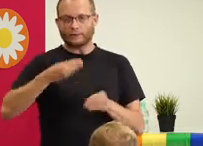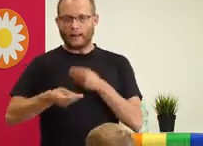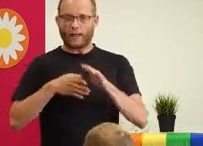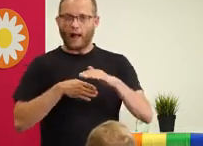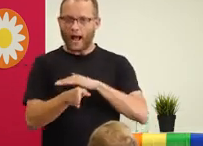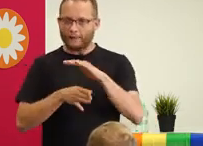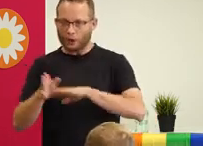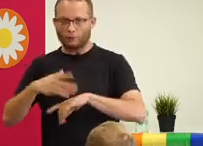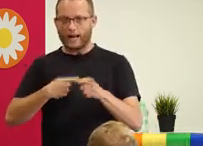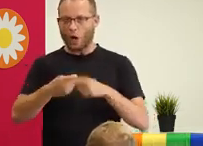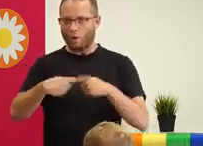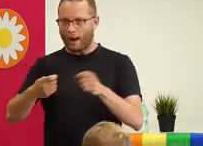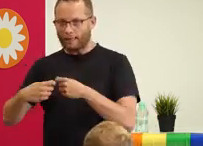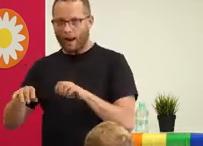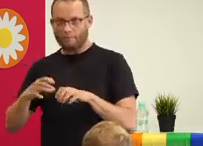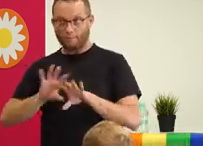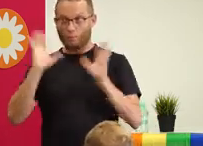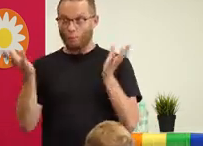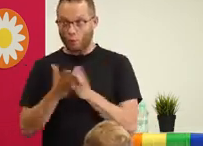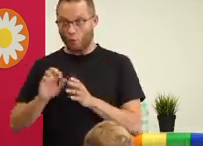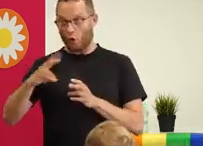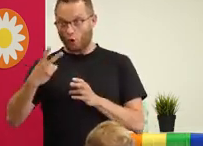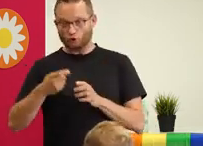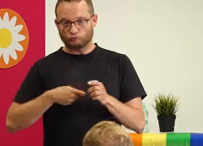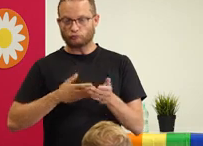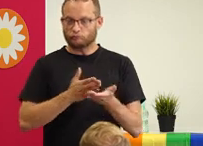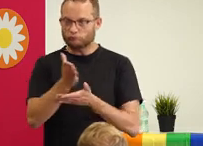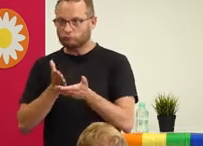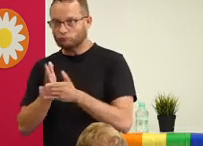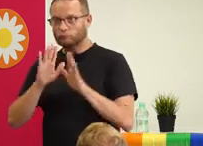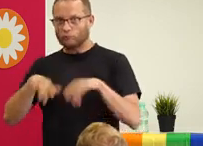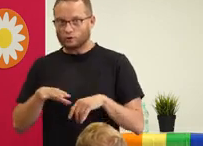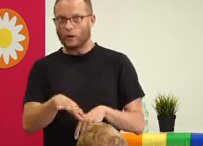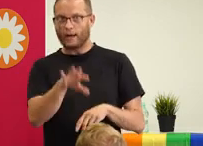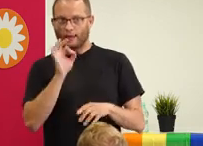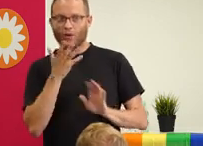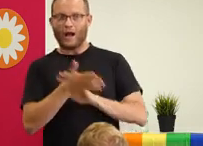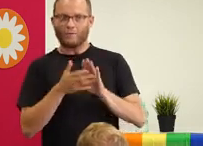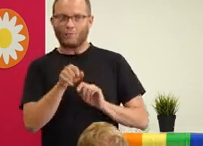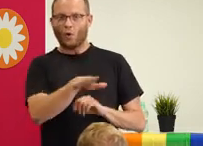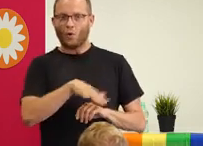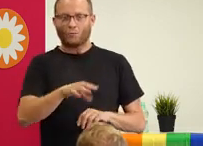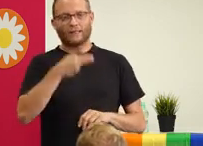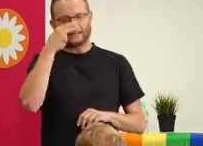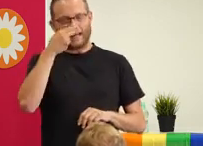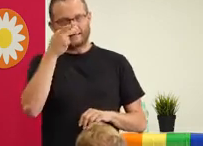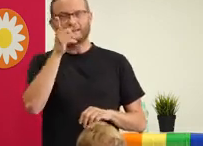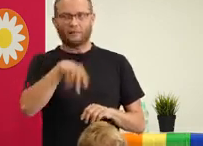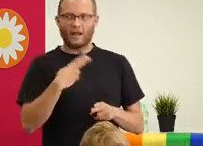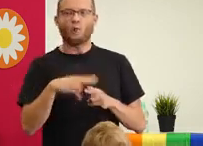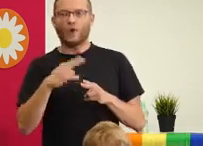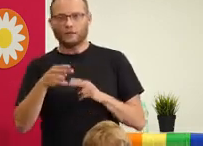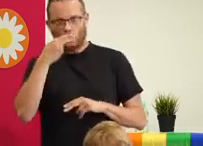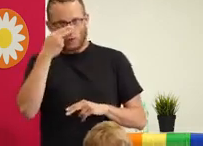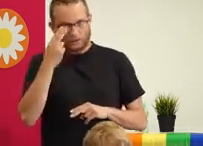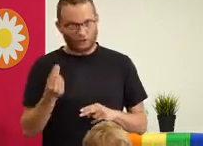a nivel comercial en todo lo que está pasando en el mundo. Así que de allá podemos descubrir que estamos hablando de unos intereses